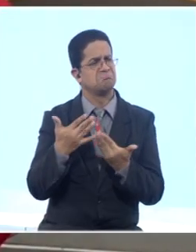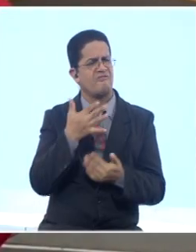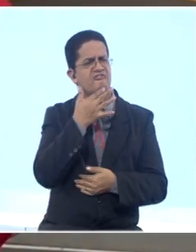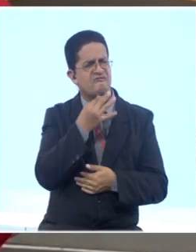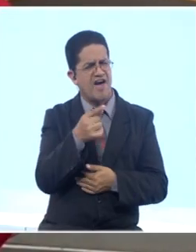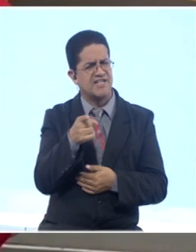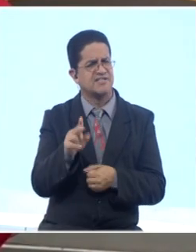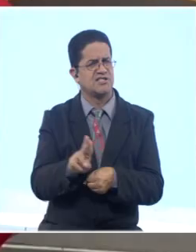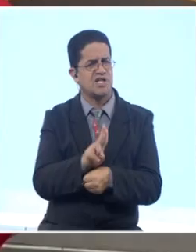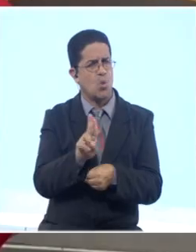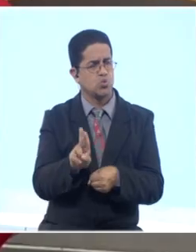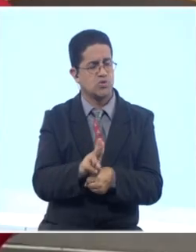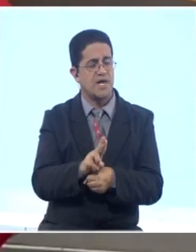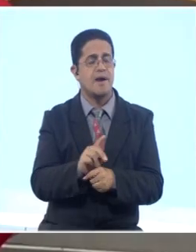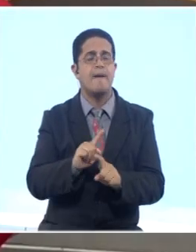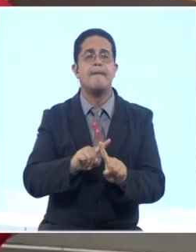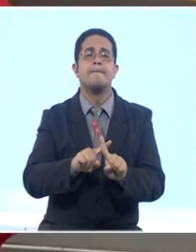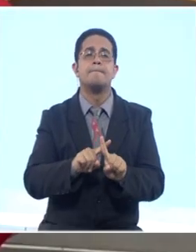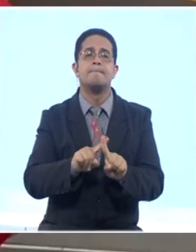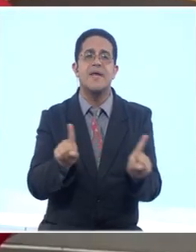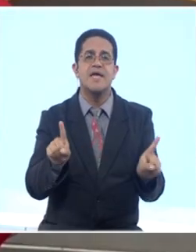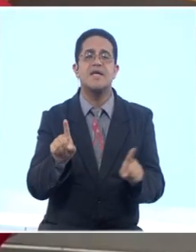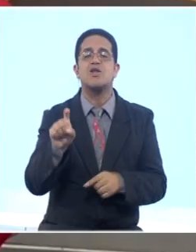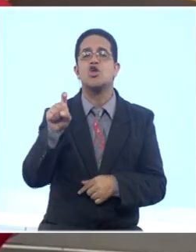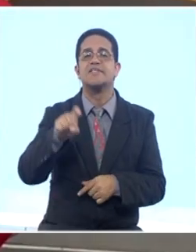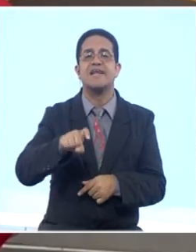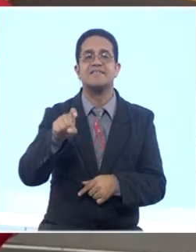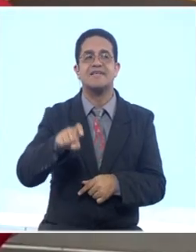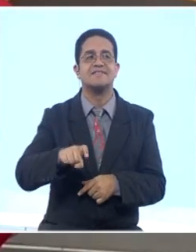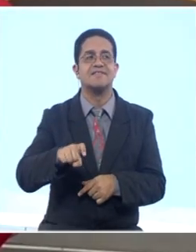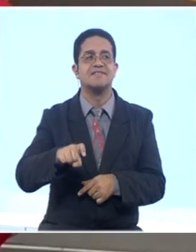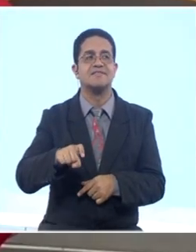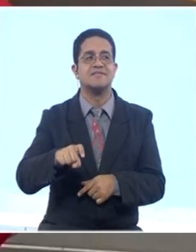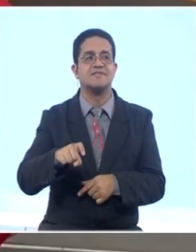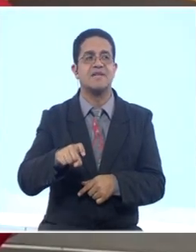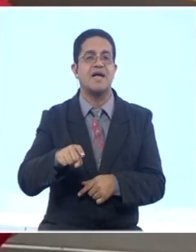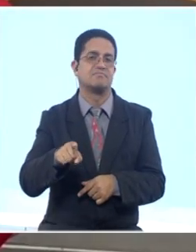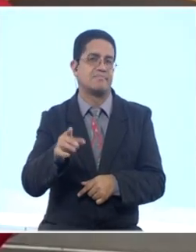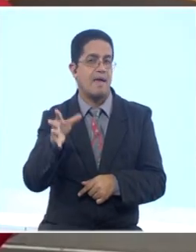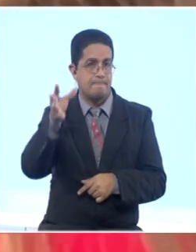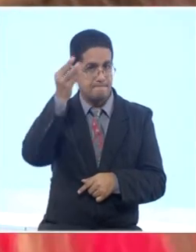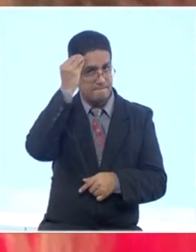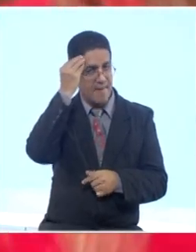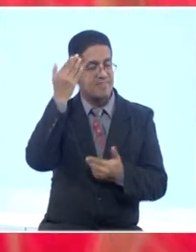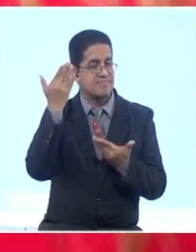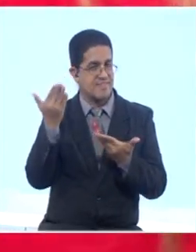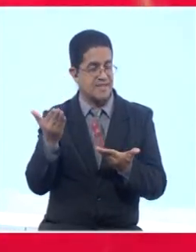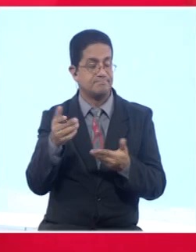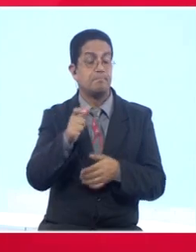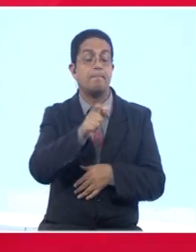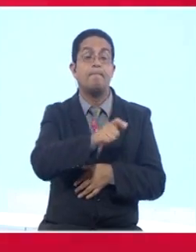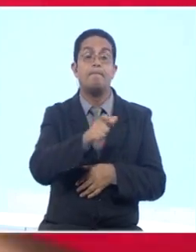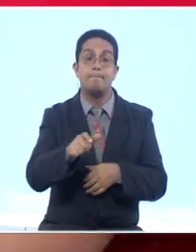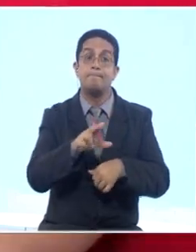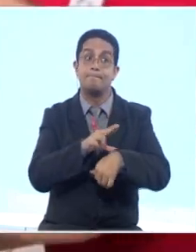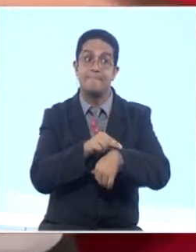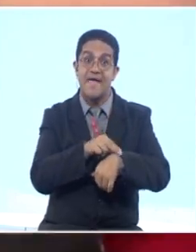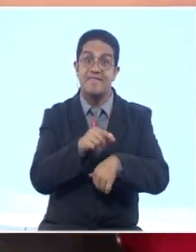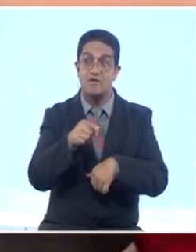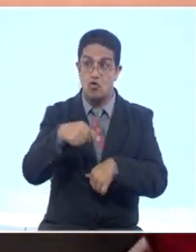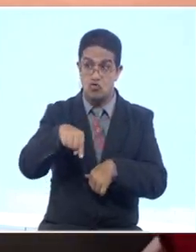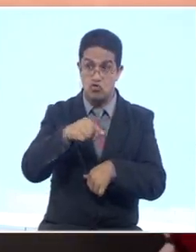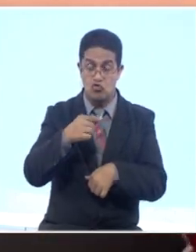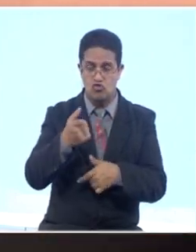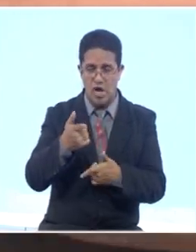vista diagnóstico, pero que requiere un proceso de aprendizaje. O sea, los médicos que hacemos eco